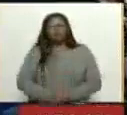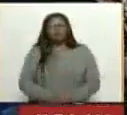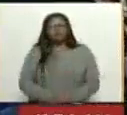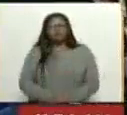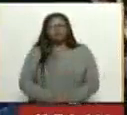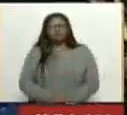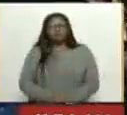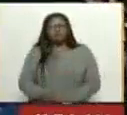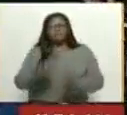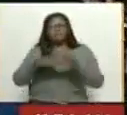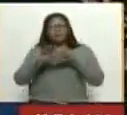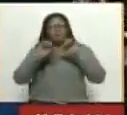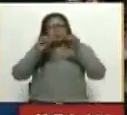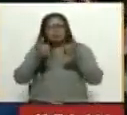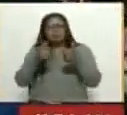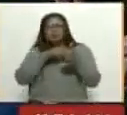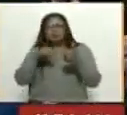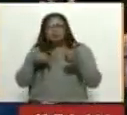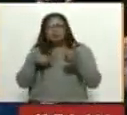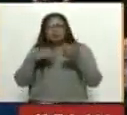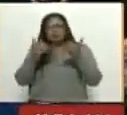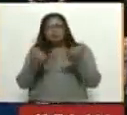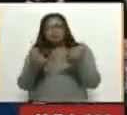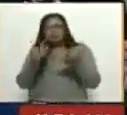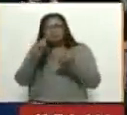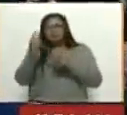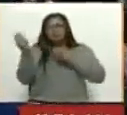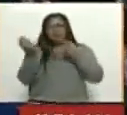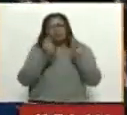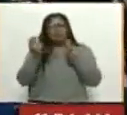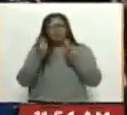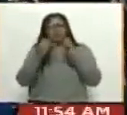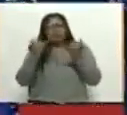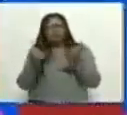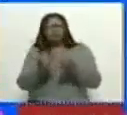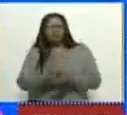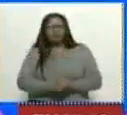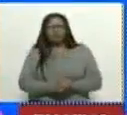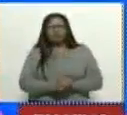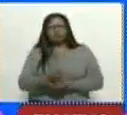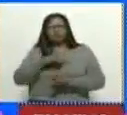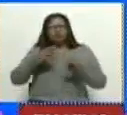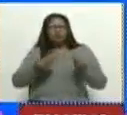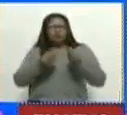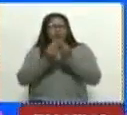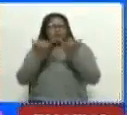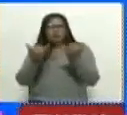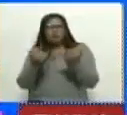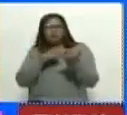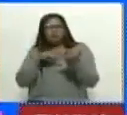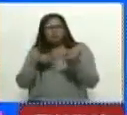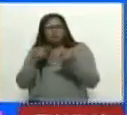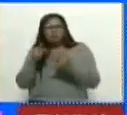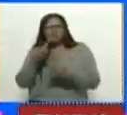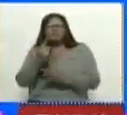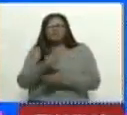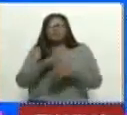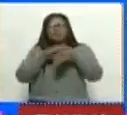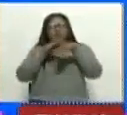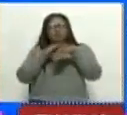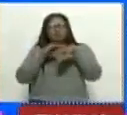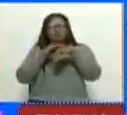vamos a dar inicio entonces a nuestro primer debate para este primer debate nos acompañan acá nuestro ministro del